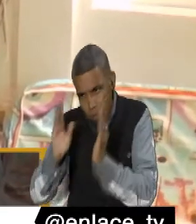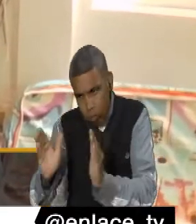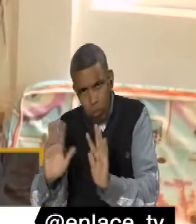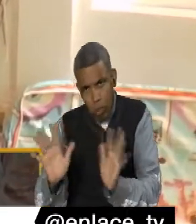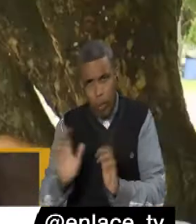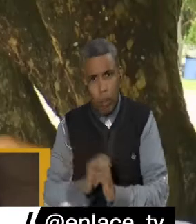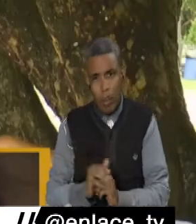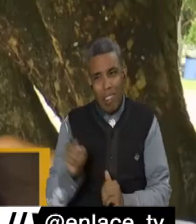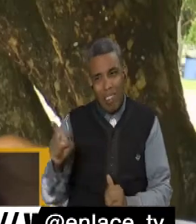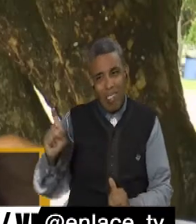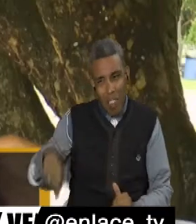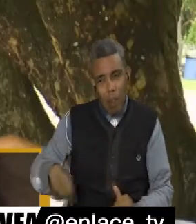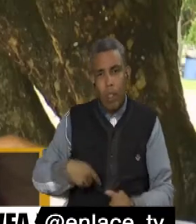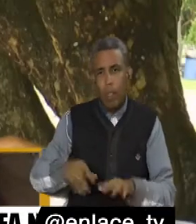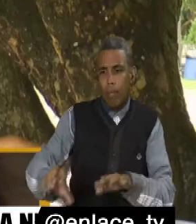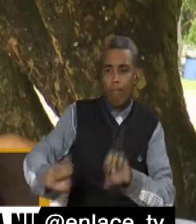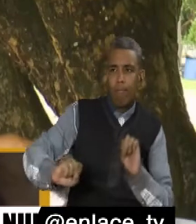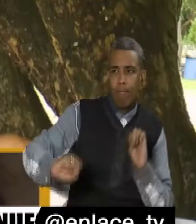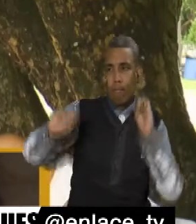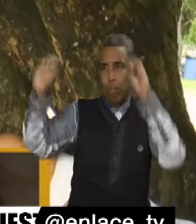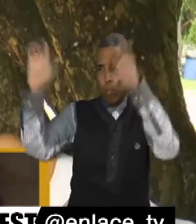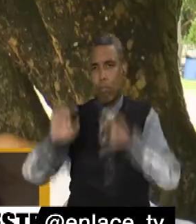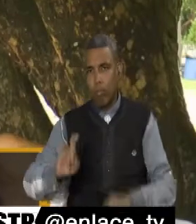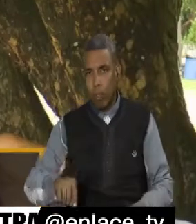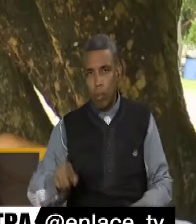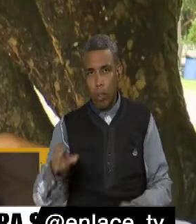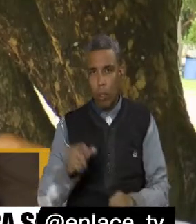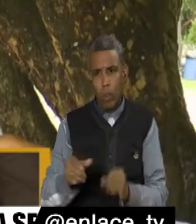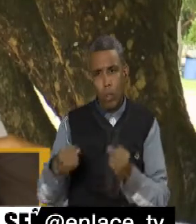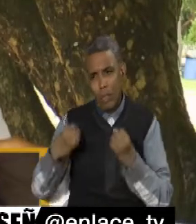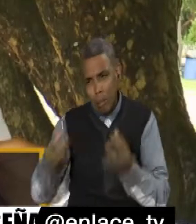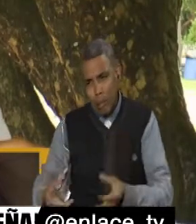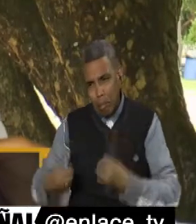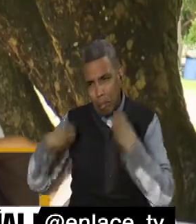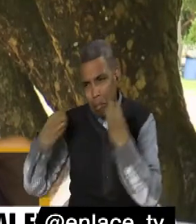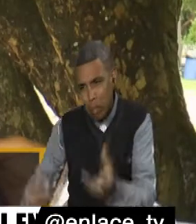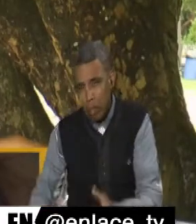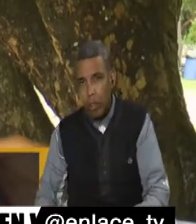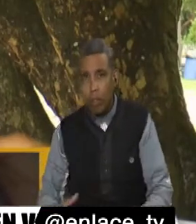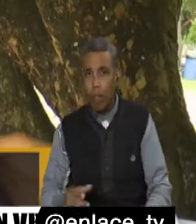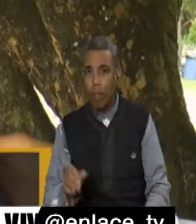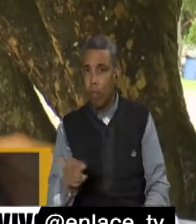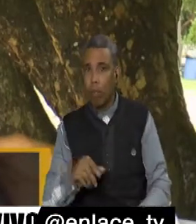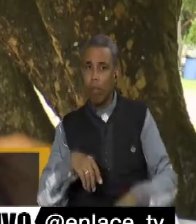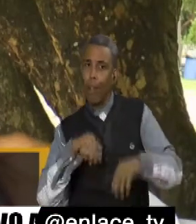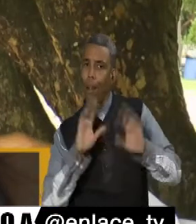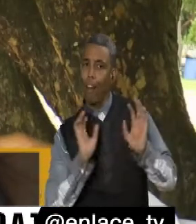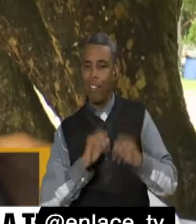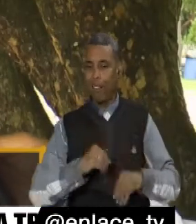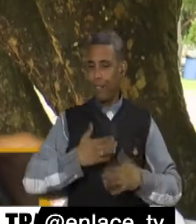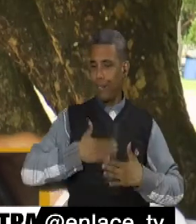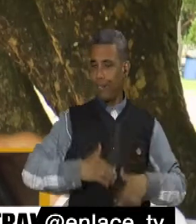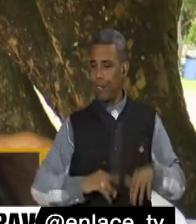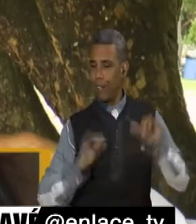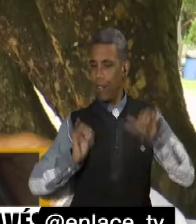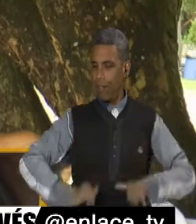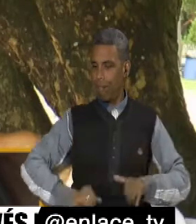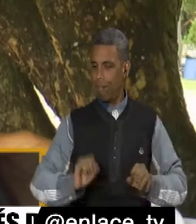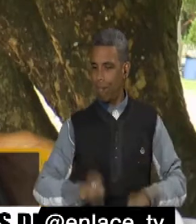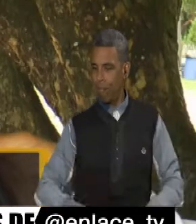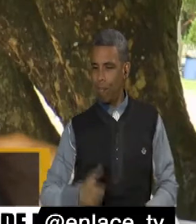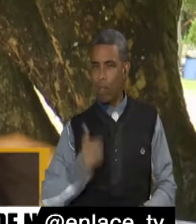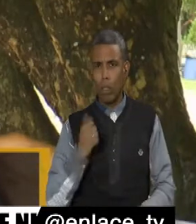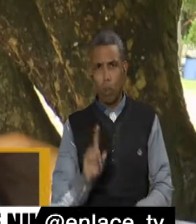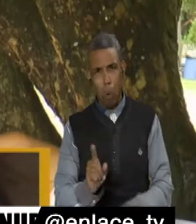el llamado a la comunidad es para que no le demos este tipo de recursos a ellos, porque si no van a seguir retornando a la ciudad y ellos tienen sus mecanismos de protección y